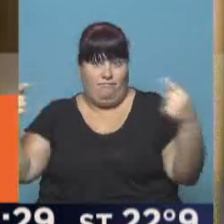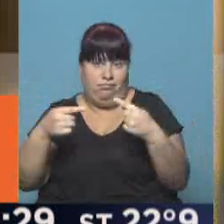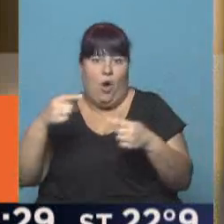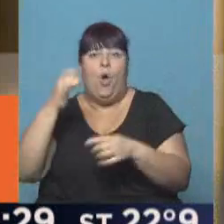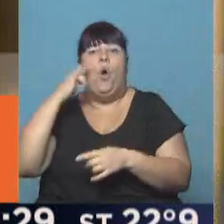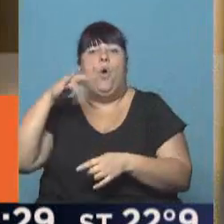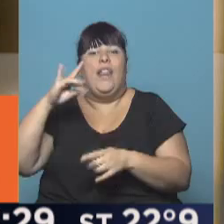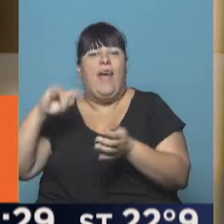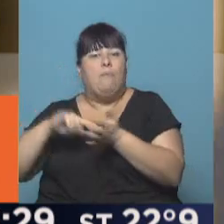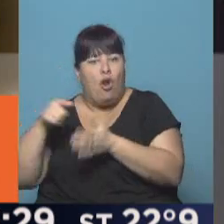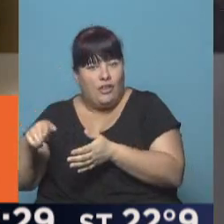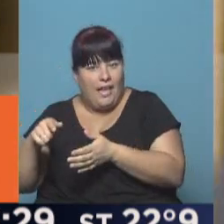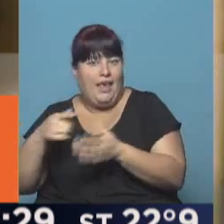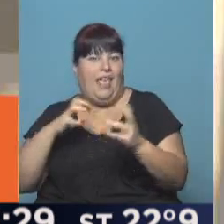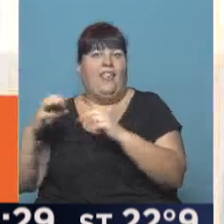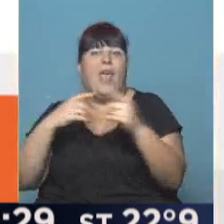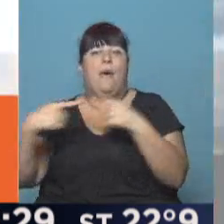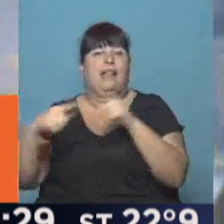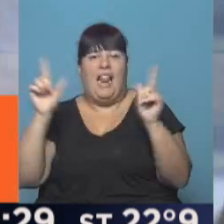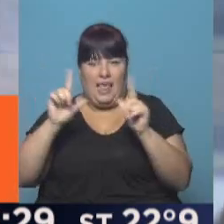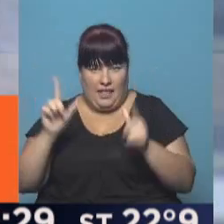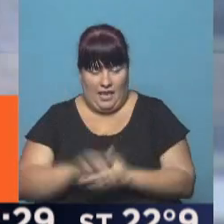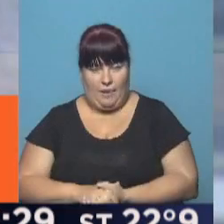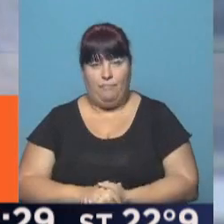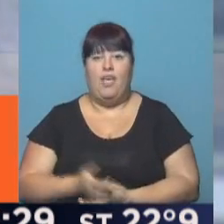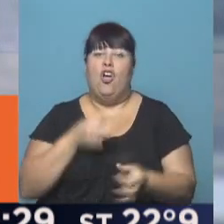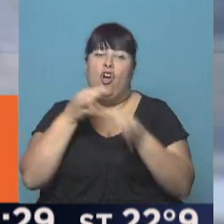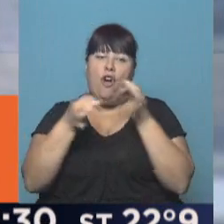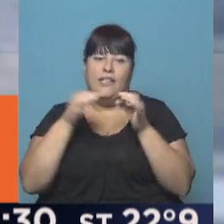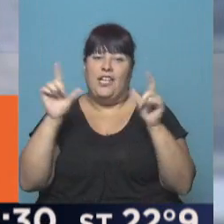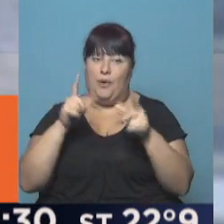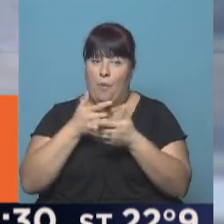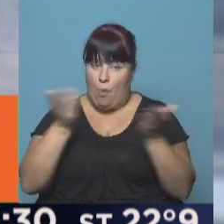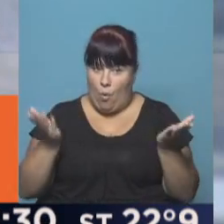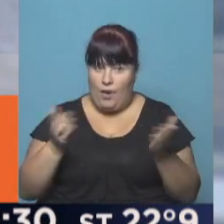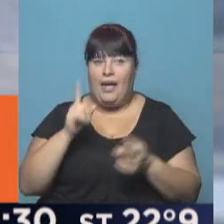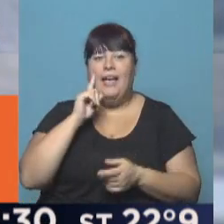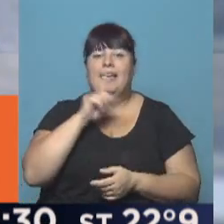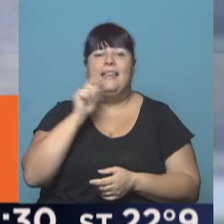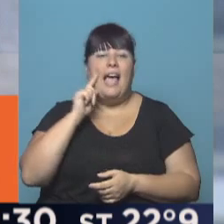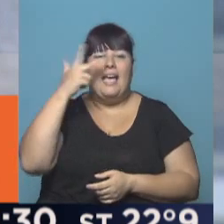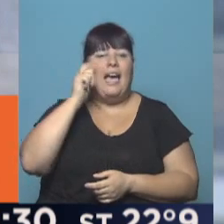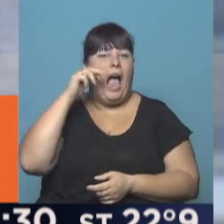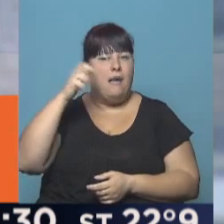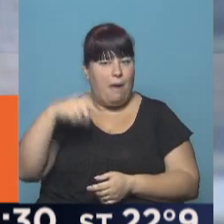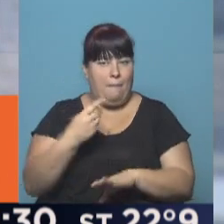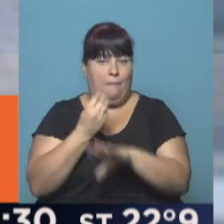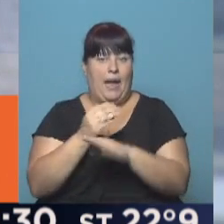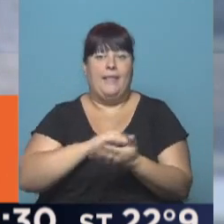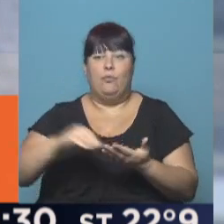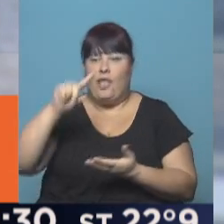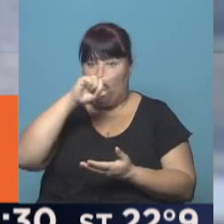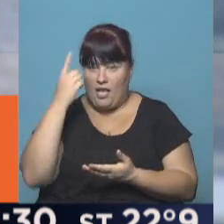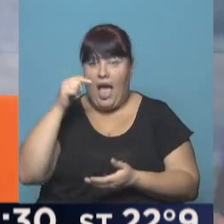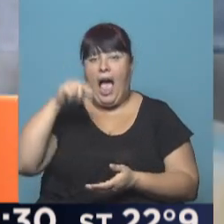de unidad porteña a un debate televisivo en diálogo con televisión pública itai hagman precandidato a diputado nacional